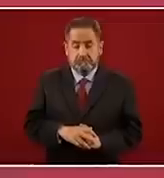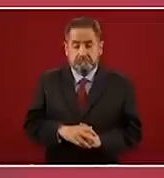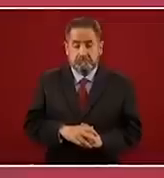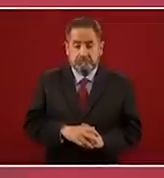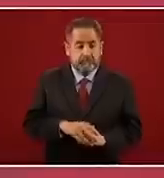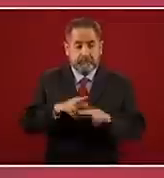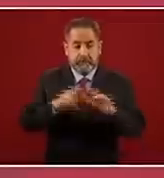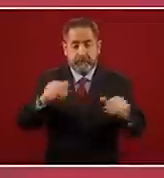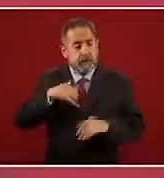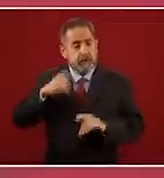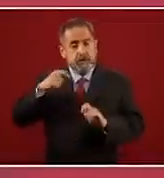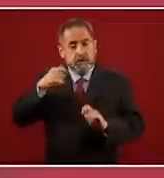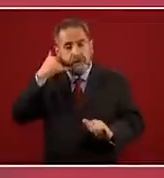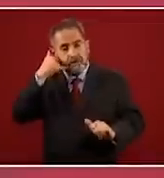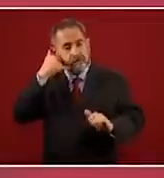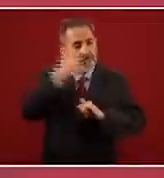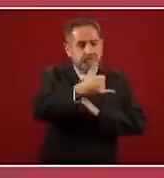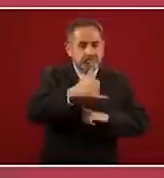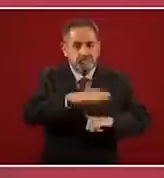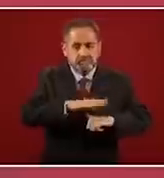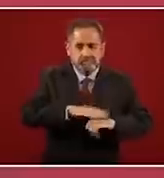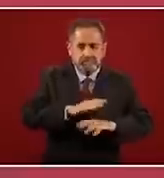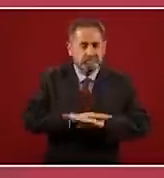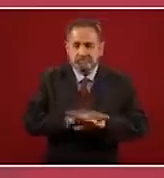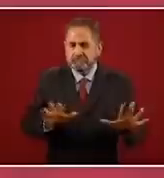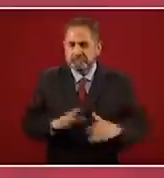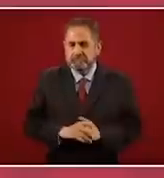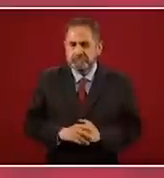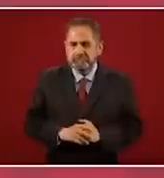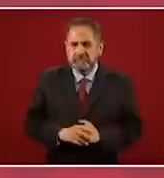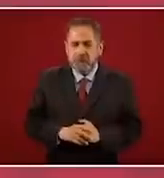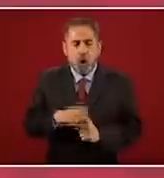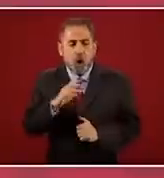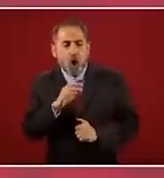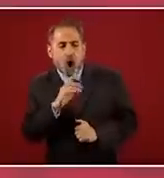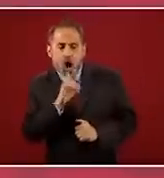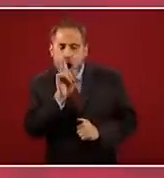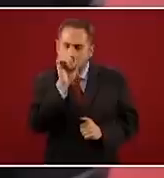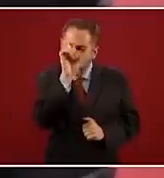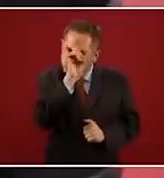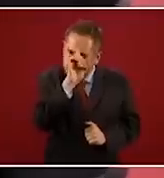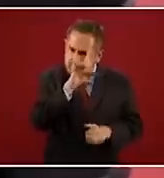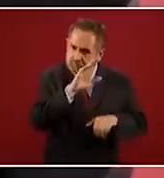Nunca le he hablado por teléfono, nunca le he sugerido nada,